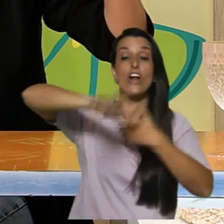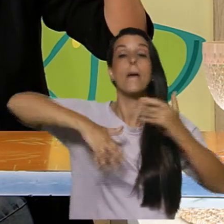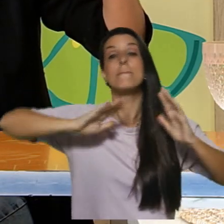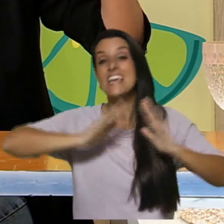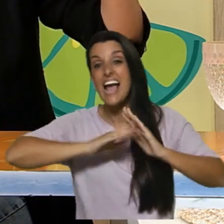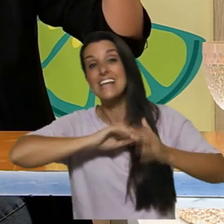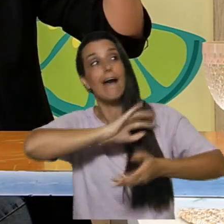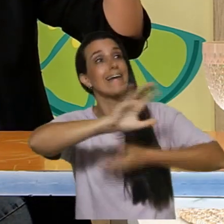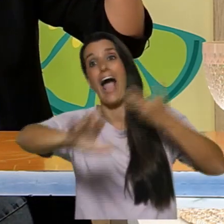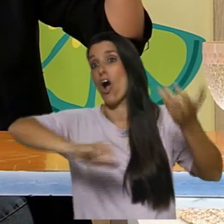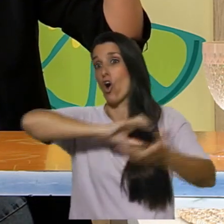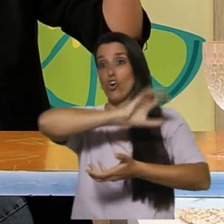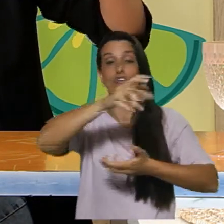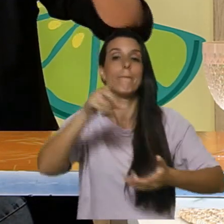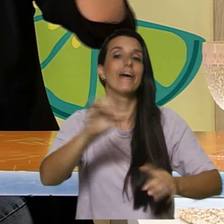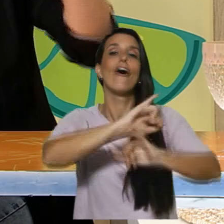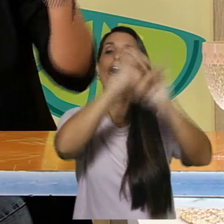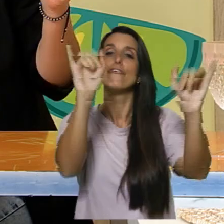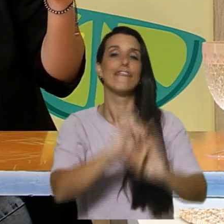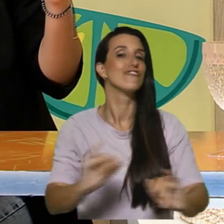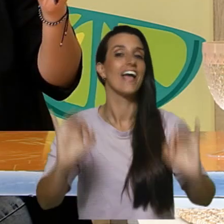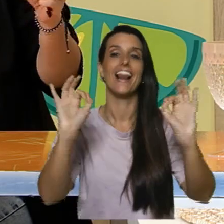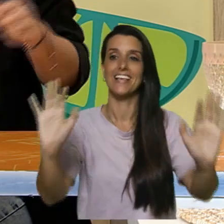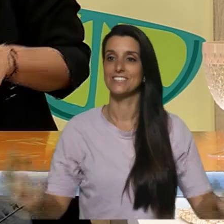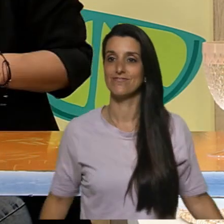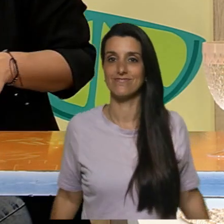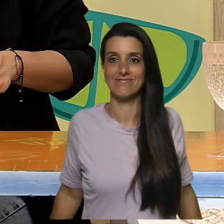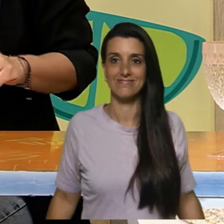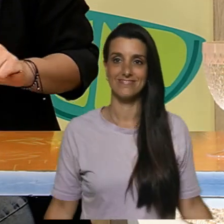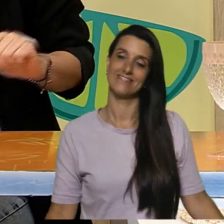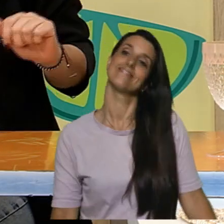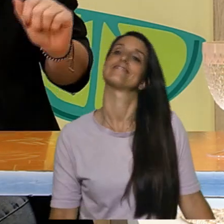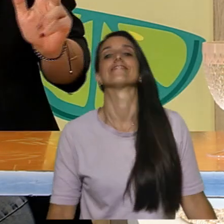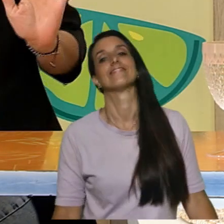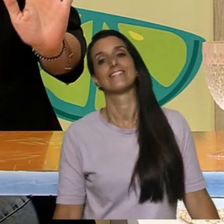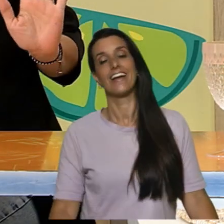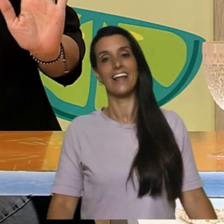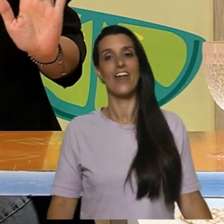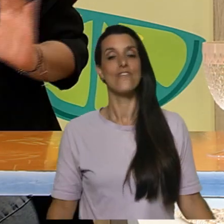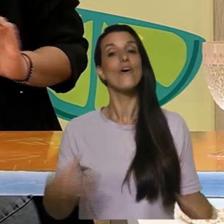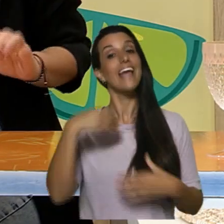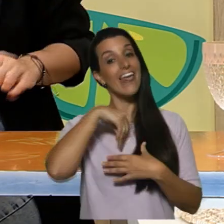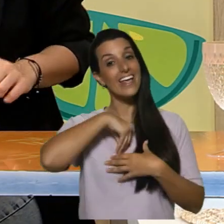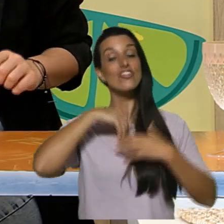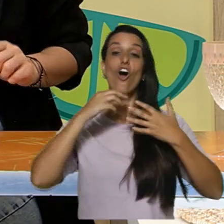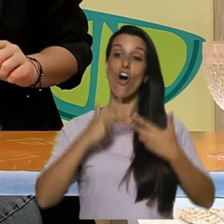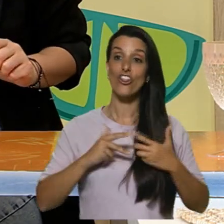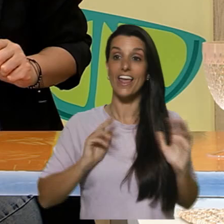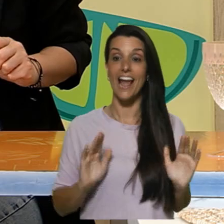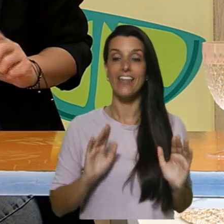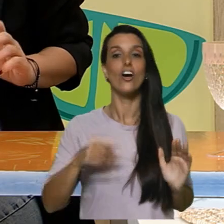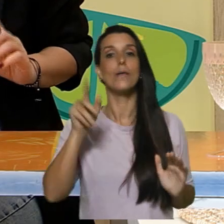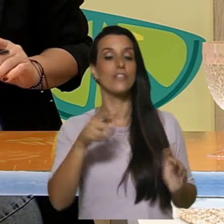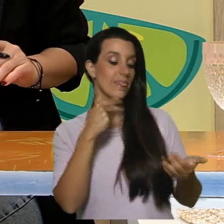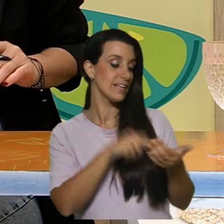un caos, pero soy feliz en él. Porque tiene su mundo interior ordenado, nos dice Carol. Otra persona nos